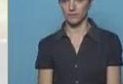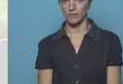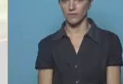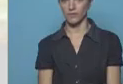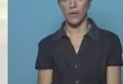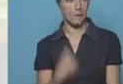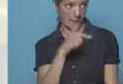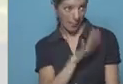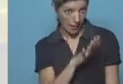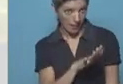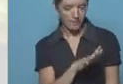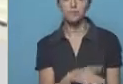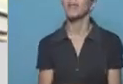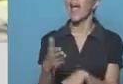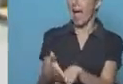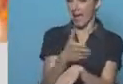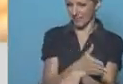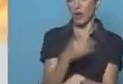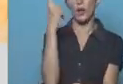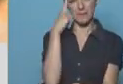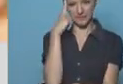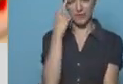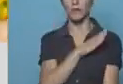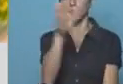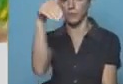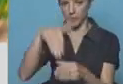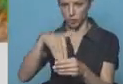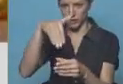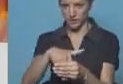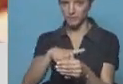Poco más temprano de lo previsto, también de lo que ocurrió